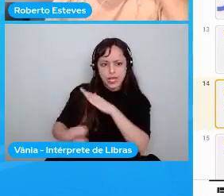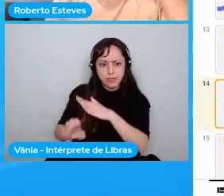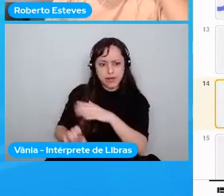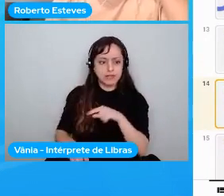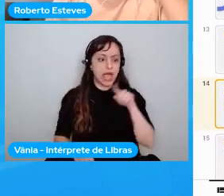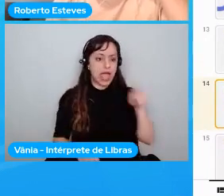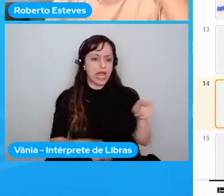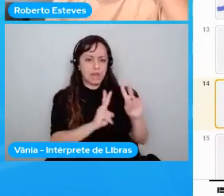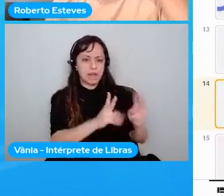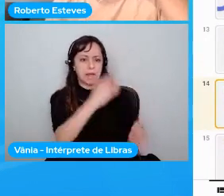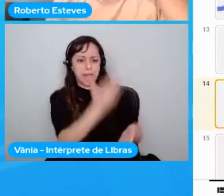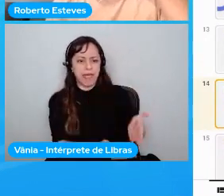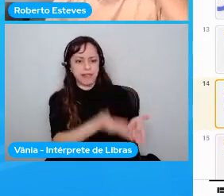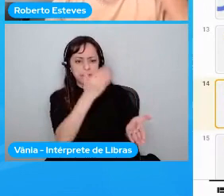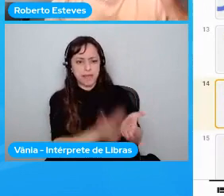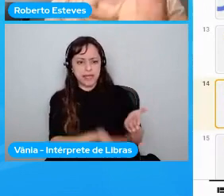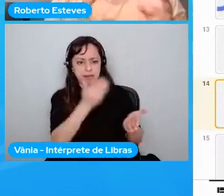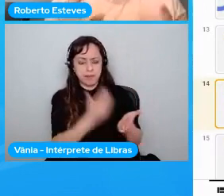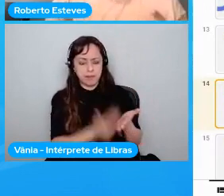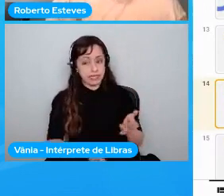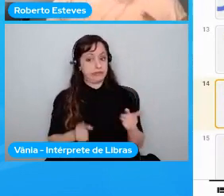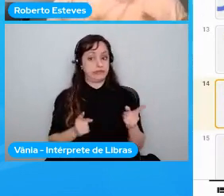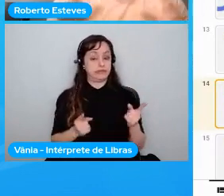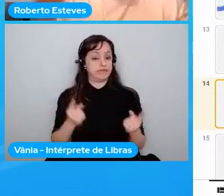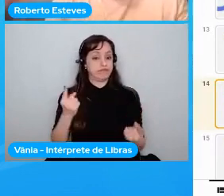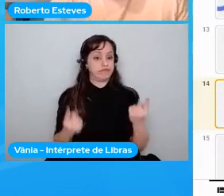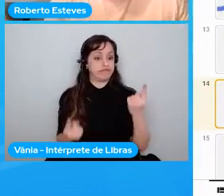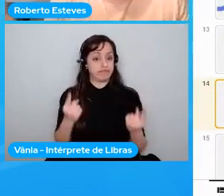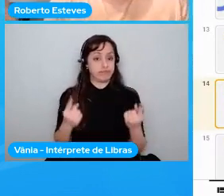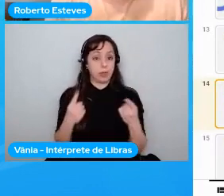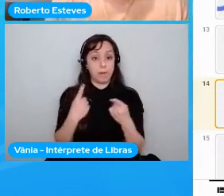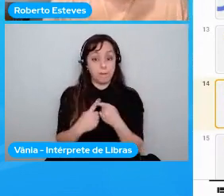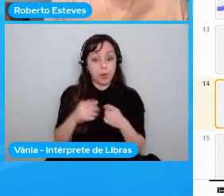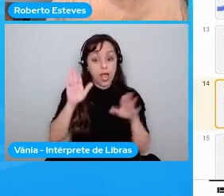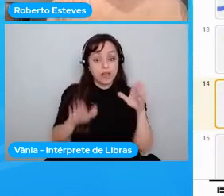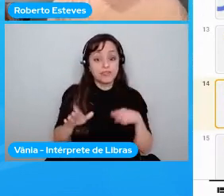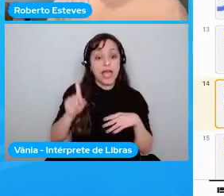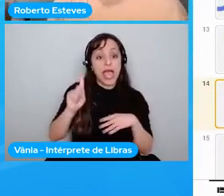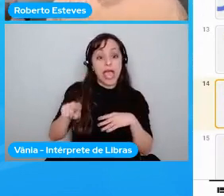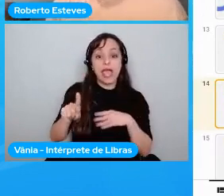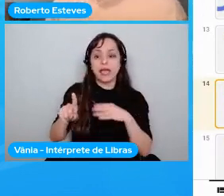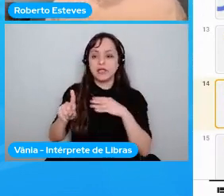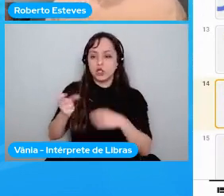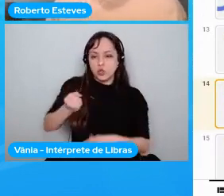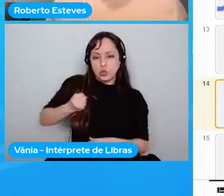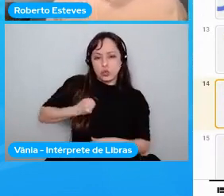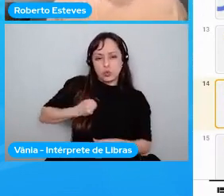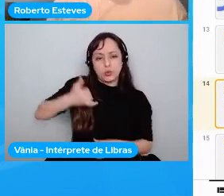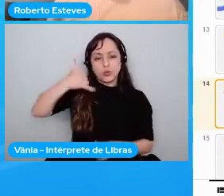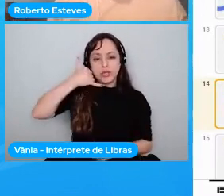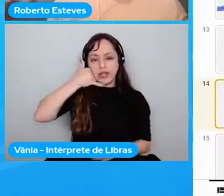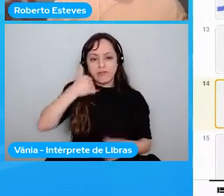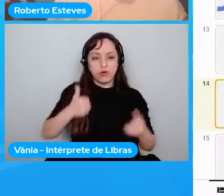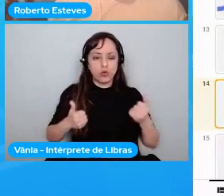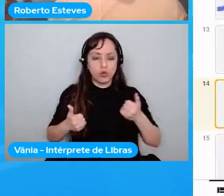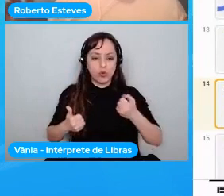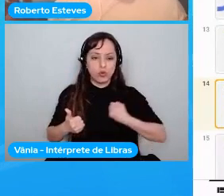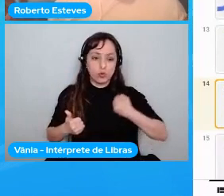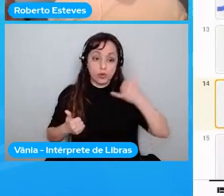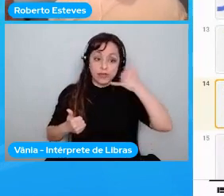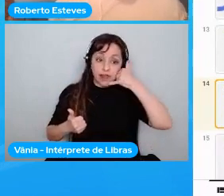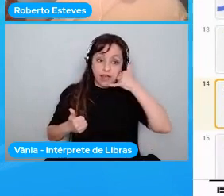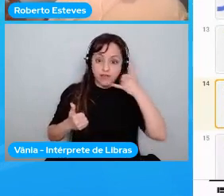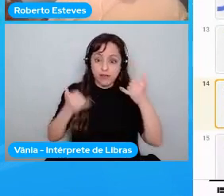este tipo de contratos? ¿Por qué hay dos proveedores con el mismo nombre y con el mismo número de teléfono? Entonces, este tipo de